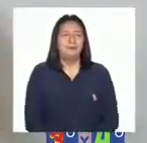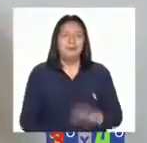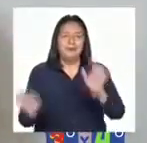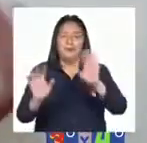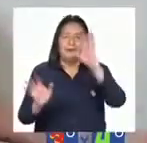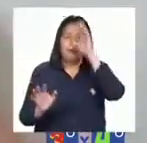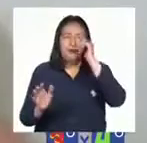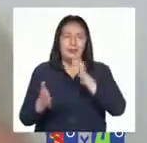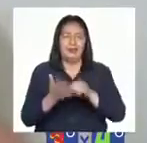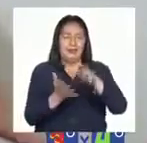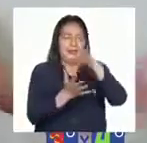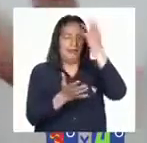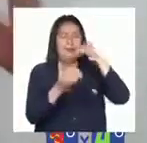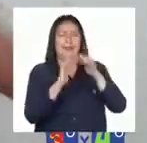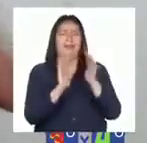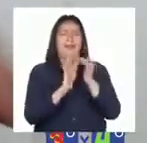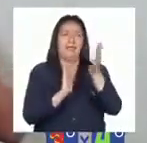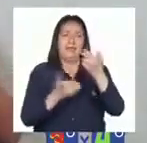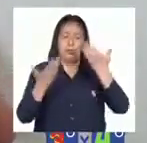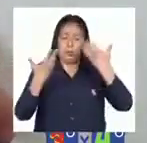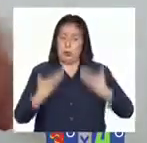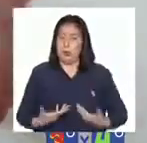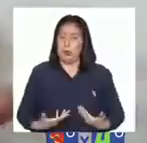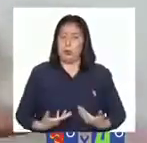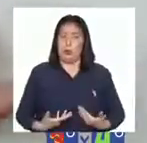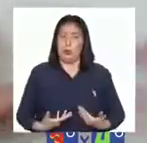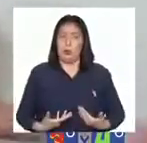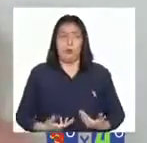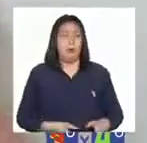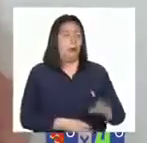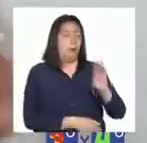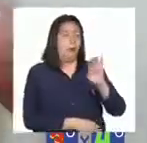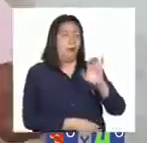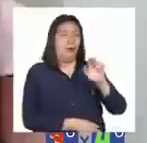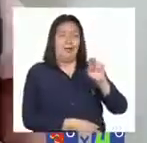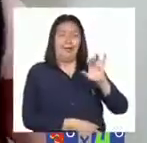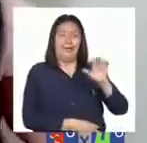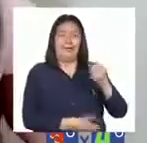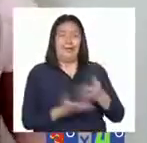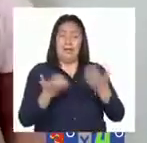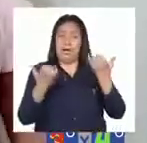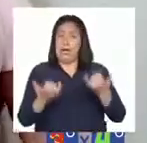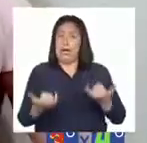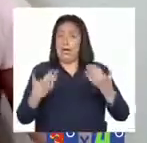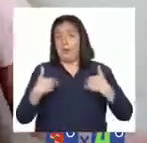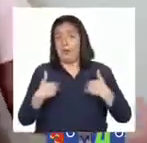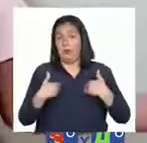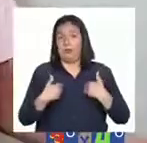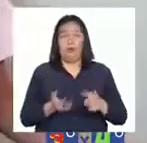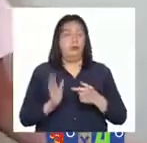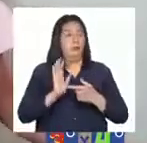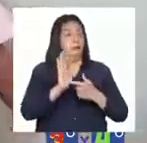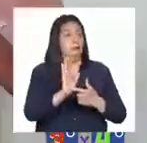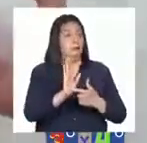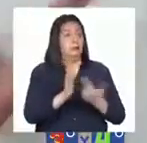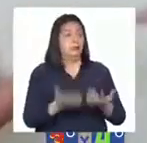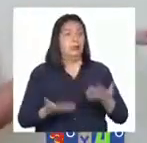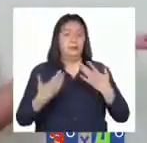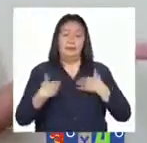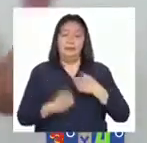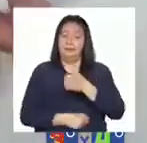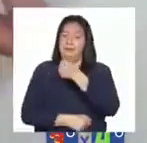Hola chicos y chicas de Aprendo en Casa. Yo soy Bianca Mariana. El día de hoy les voy a presentar